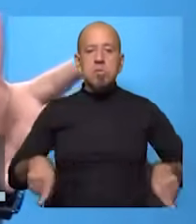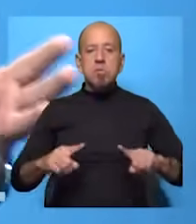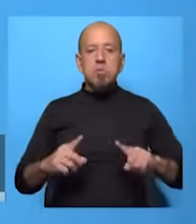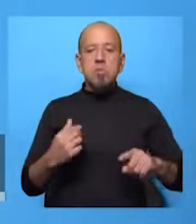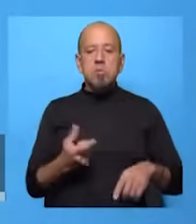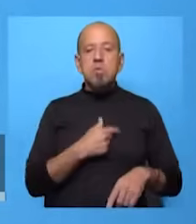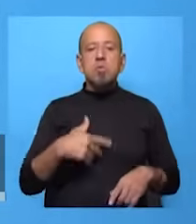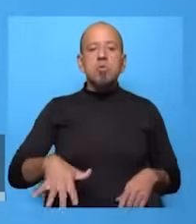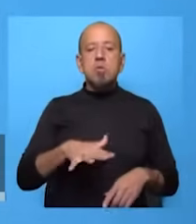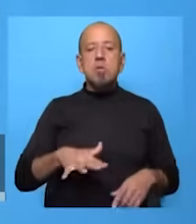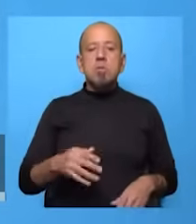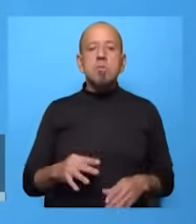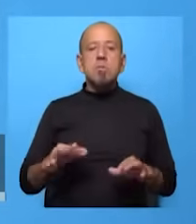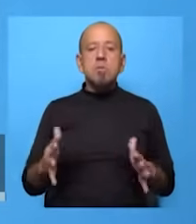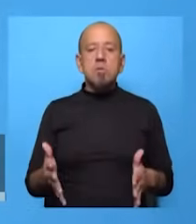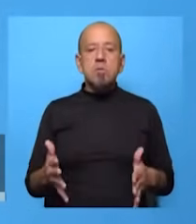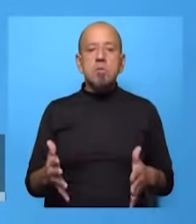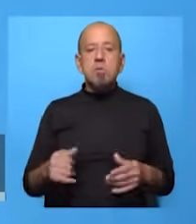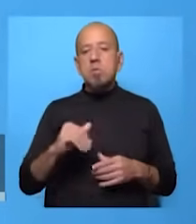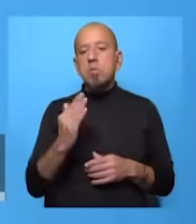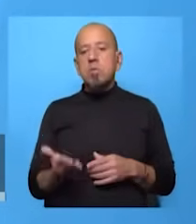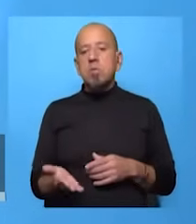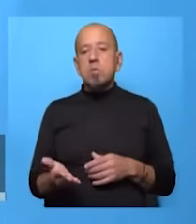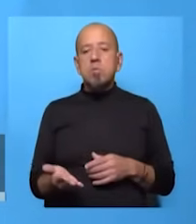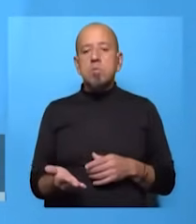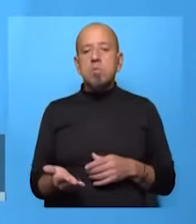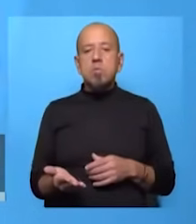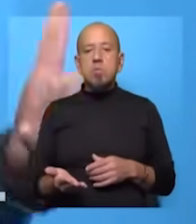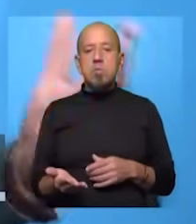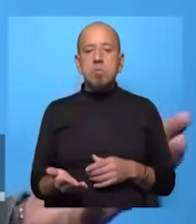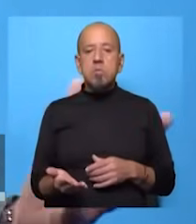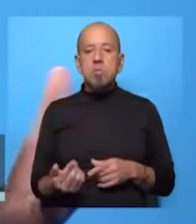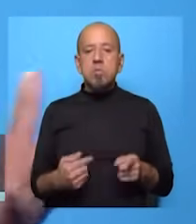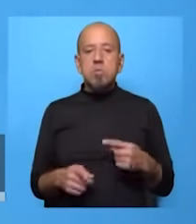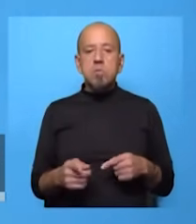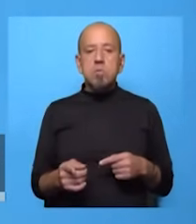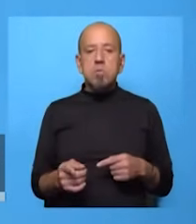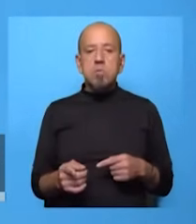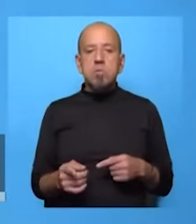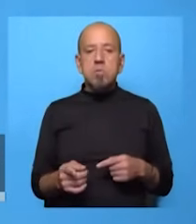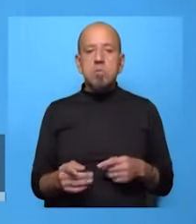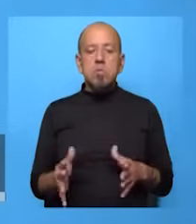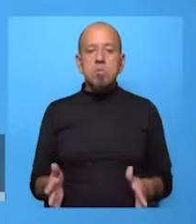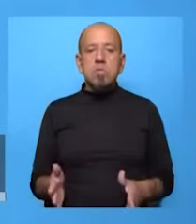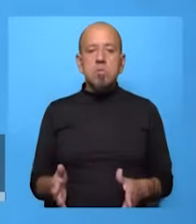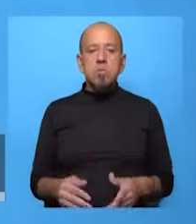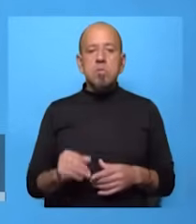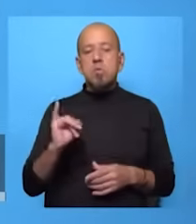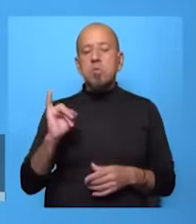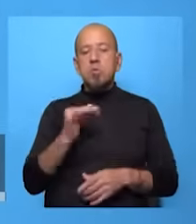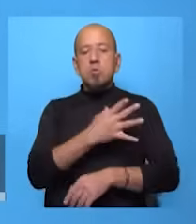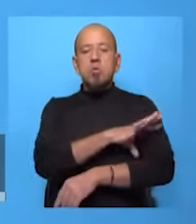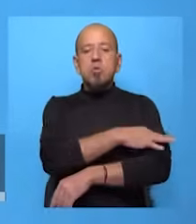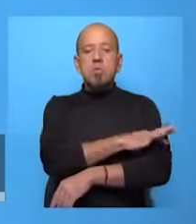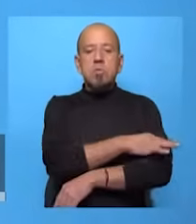sociedad y para eso hay que tener una actitud y esa actitud es la de tender la mano como lo hizo yamandu generando